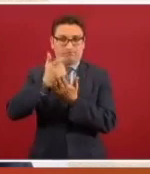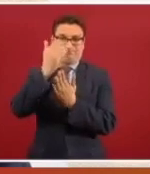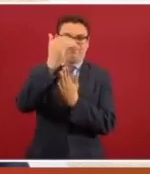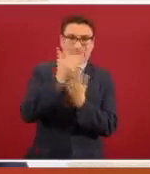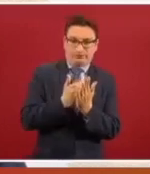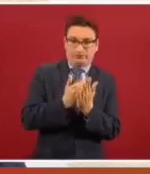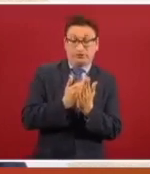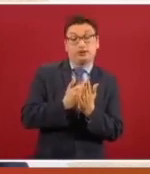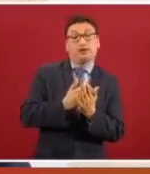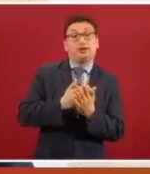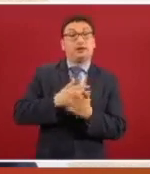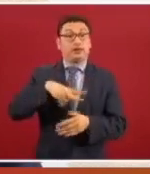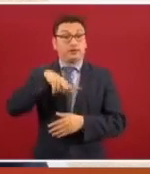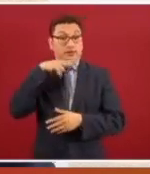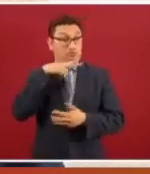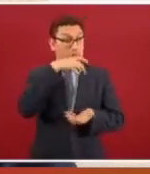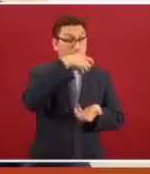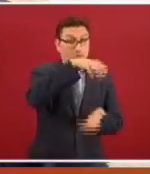aguinaldos